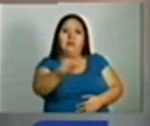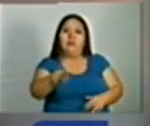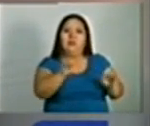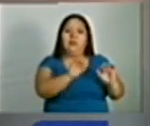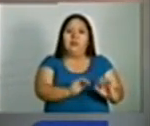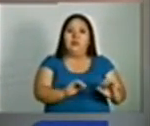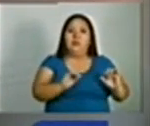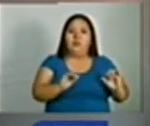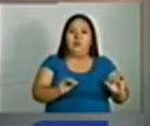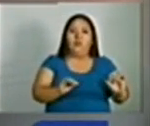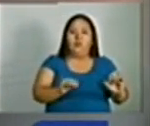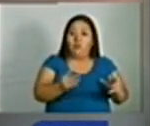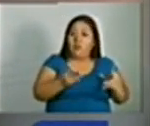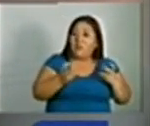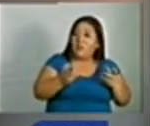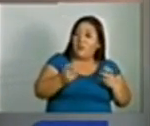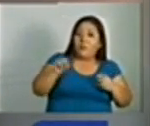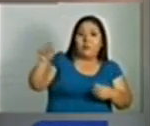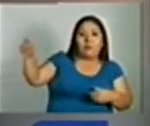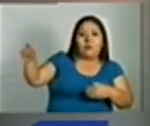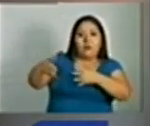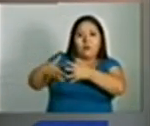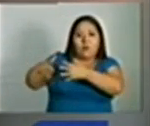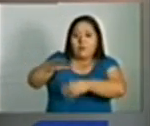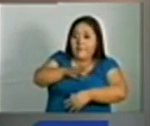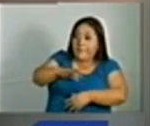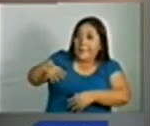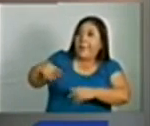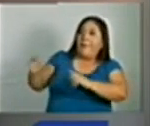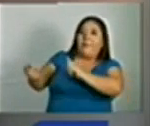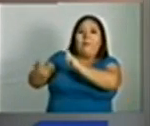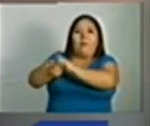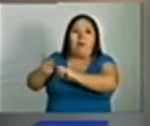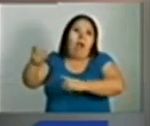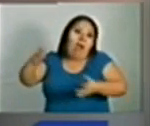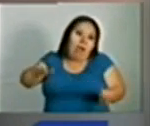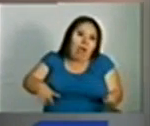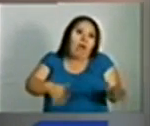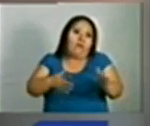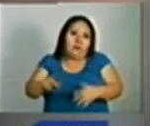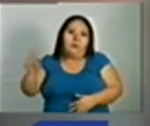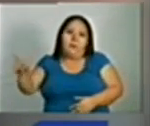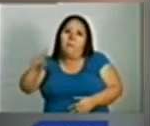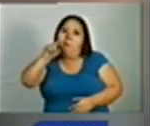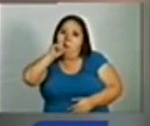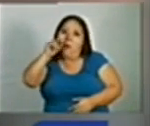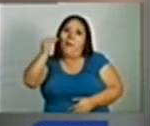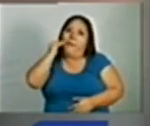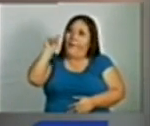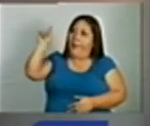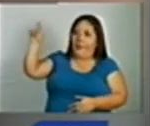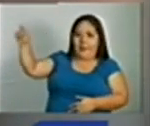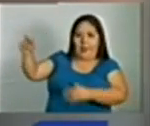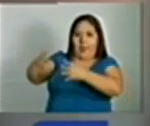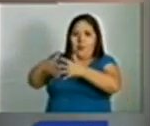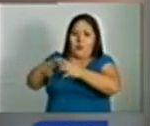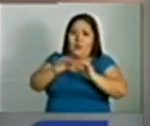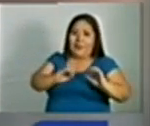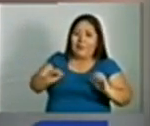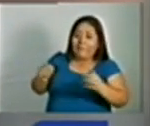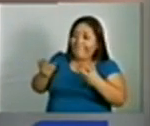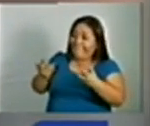niñas se reúnan con sus familiares o sus padres, en muchos de los casos, que están en Estados